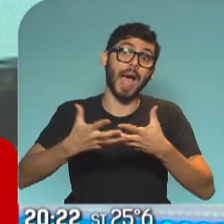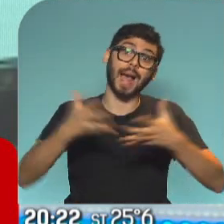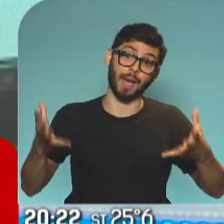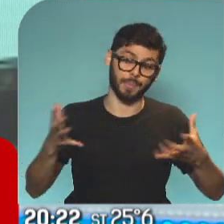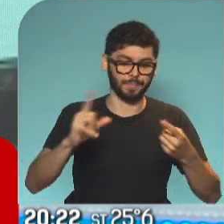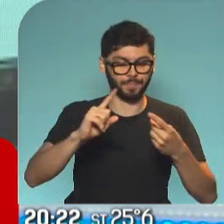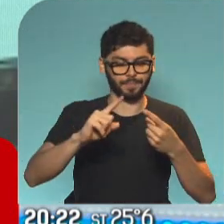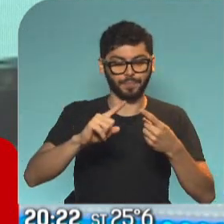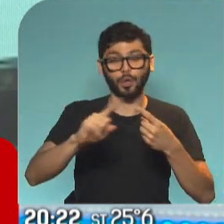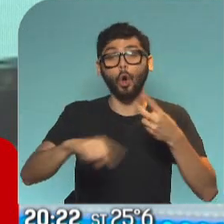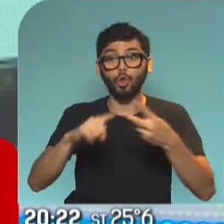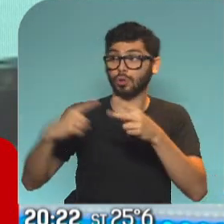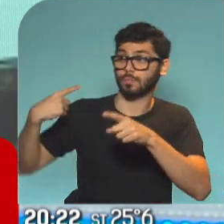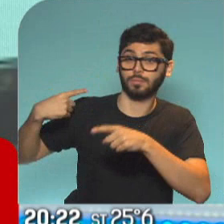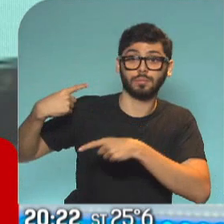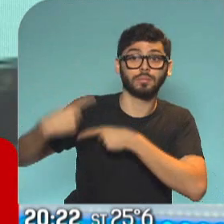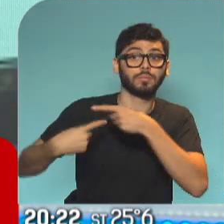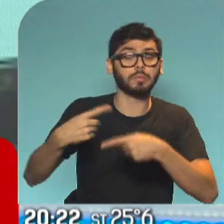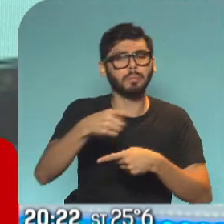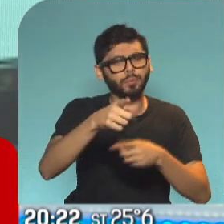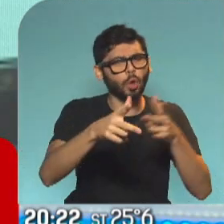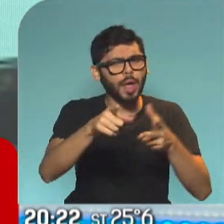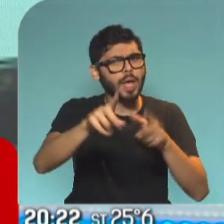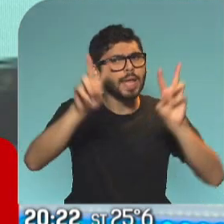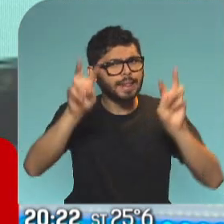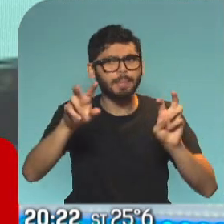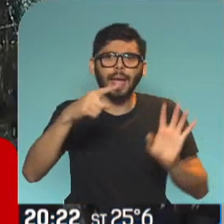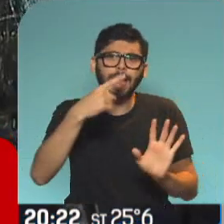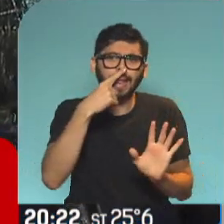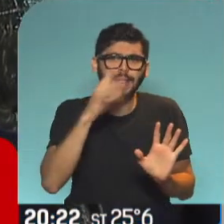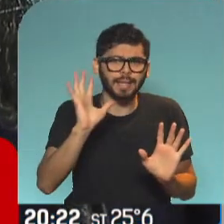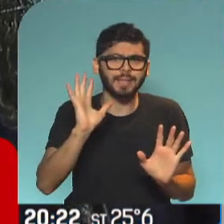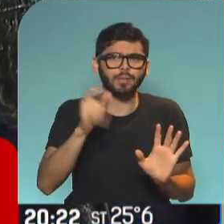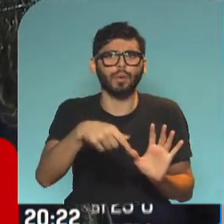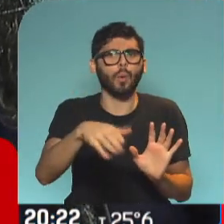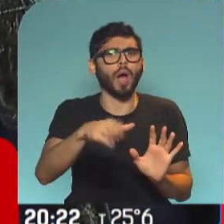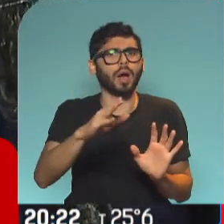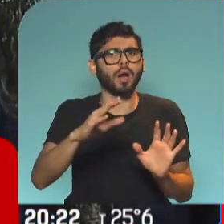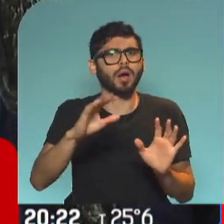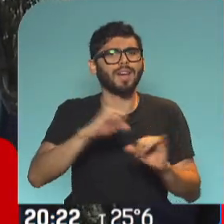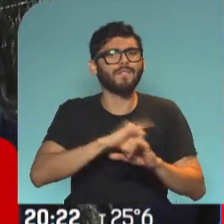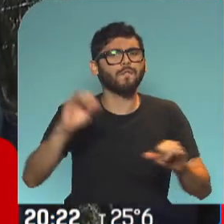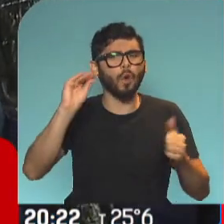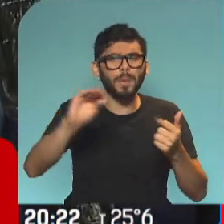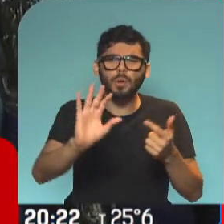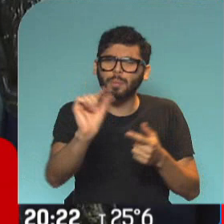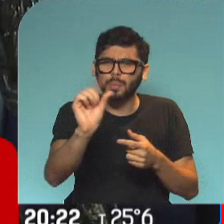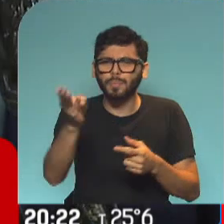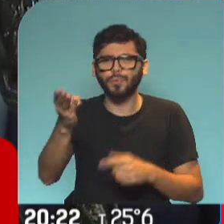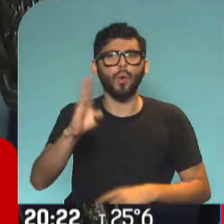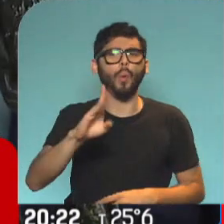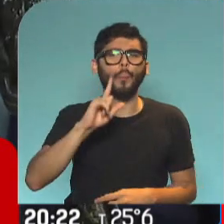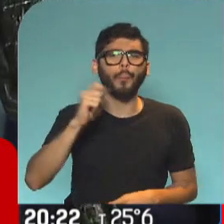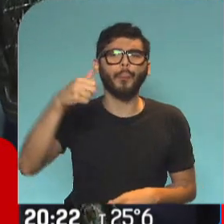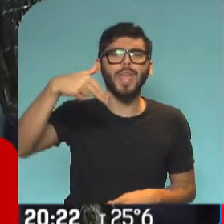otro lado, la herencia. Es un tema interesante el que vas a plantear y además le vas a poner números, le vas a poner información. Carlos Bianco,